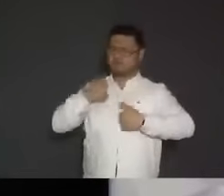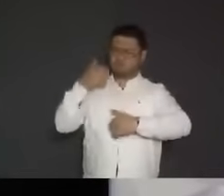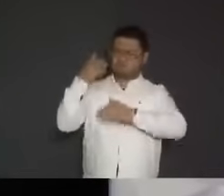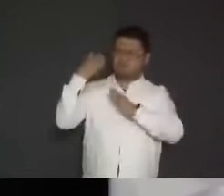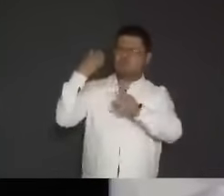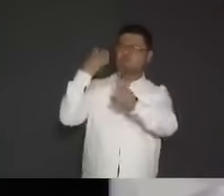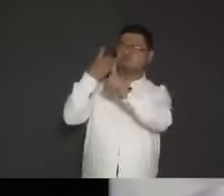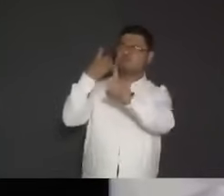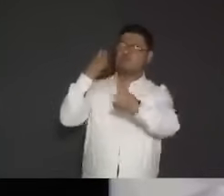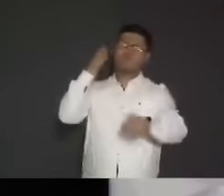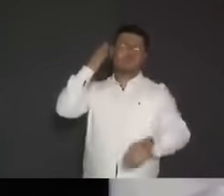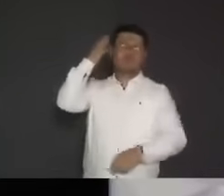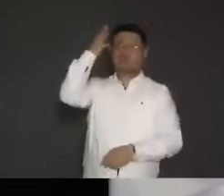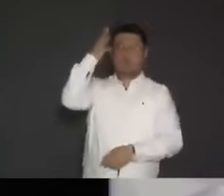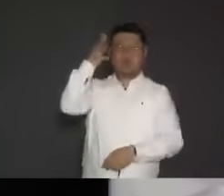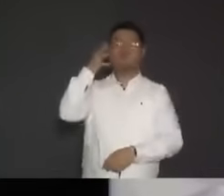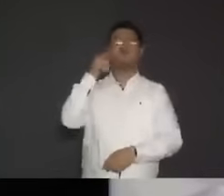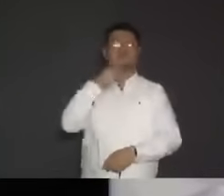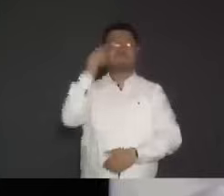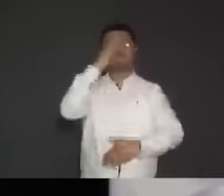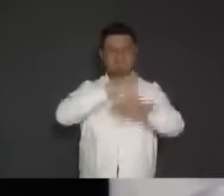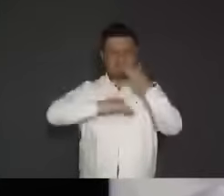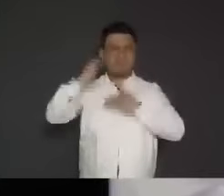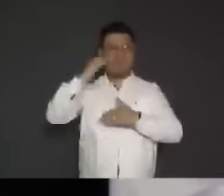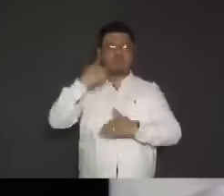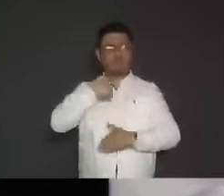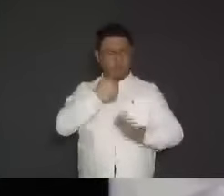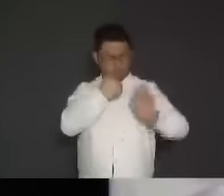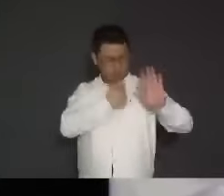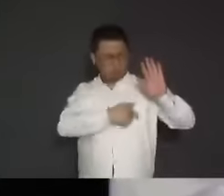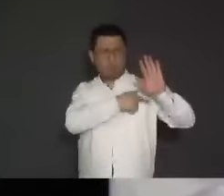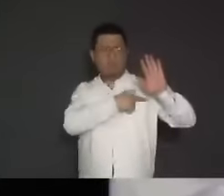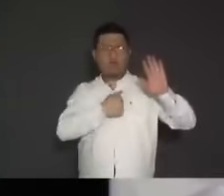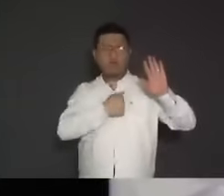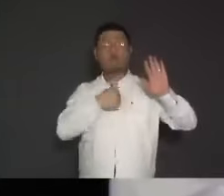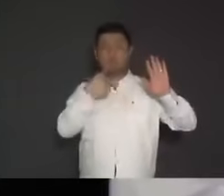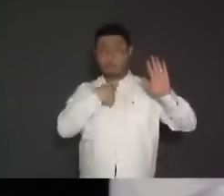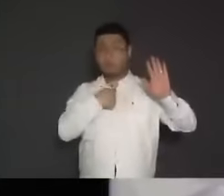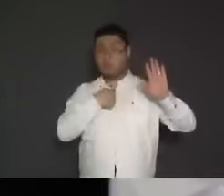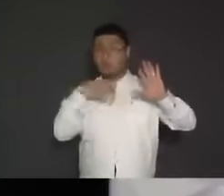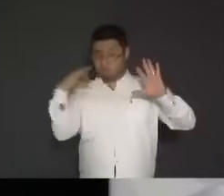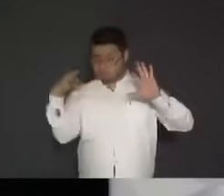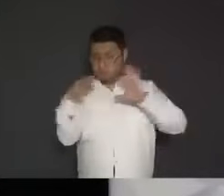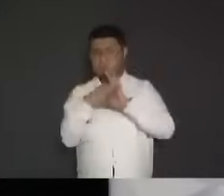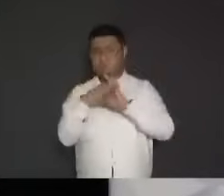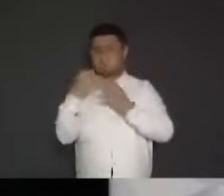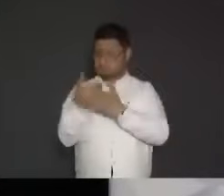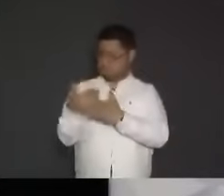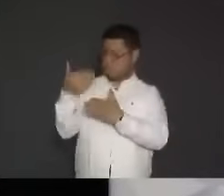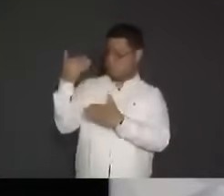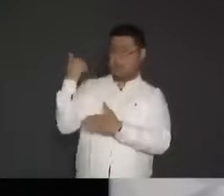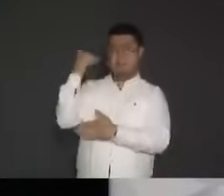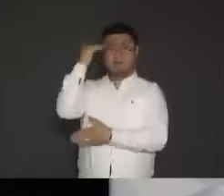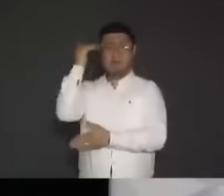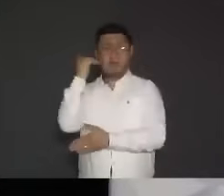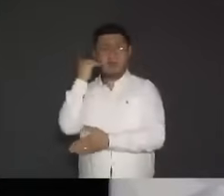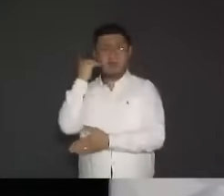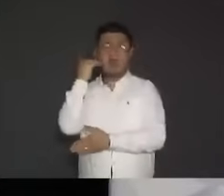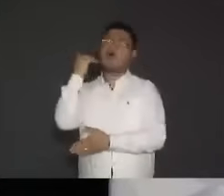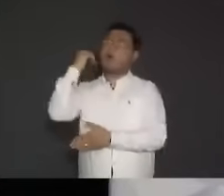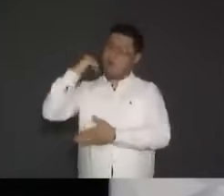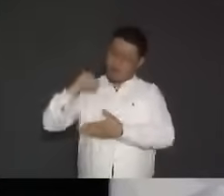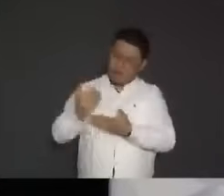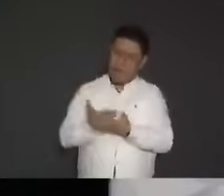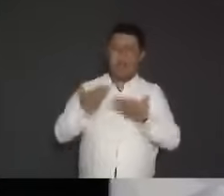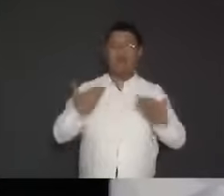Yucatán, como estoy comprometido contigo. Yo sí he estado comprometido con la seguridad, como lo hice en la ciudad de Mérida. Te invito a que